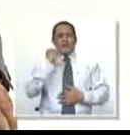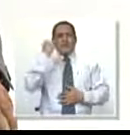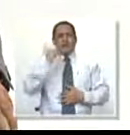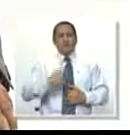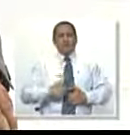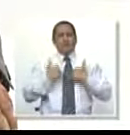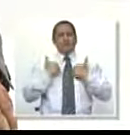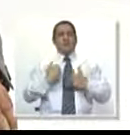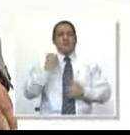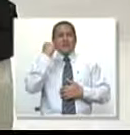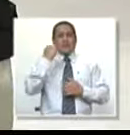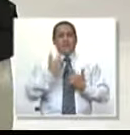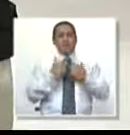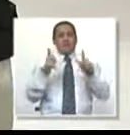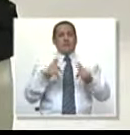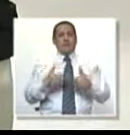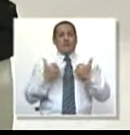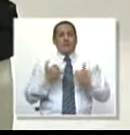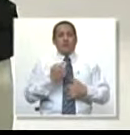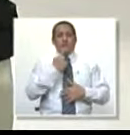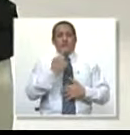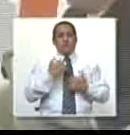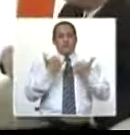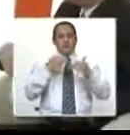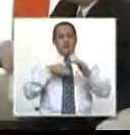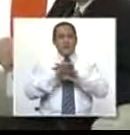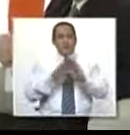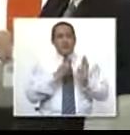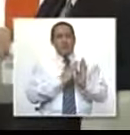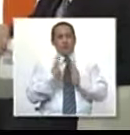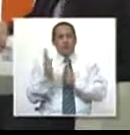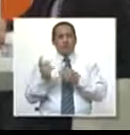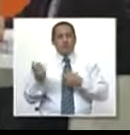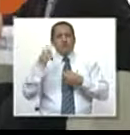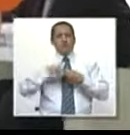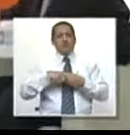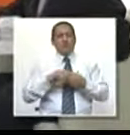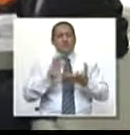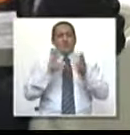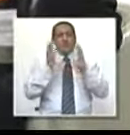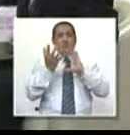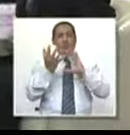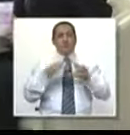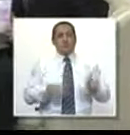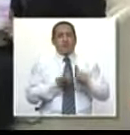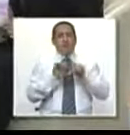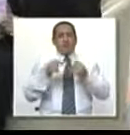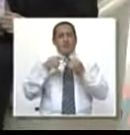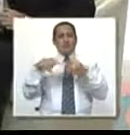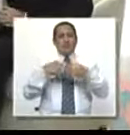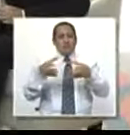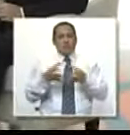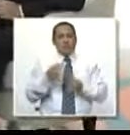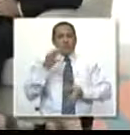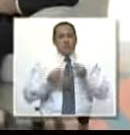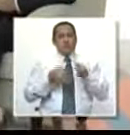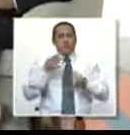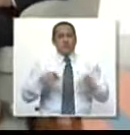derecho a la vida al derecho a la libertad Hoy estamos Dentro de este proceso de inclusión y evolución que las instancias